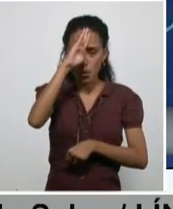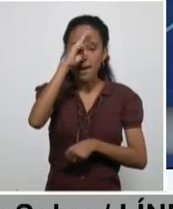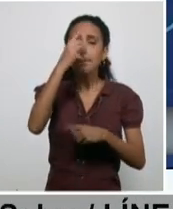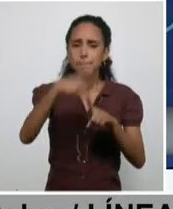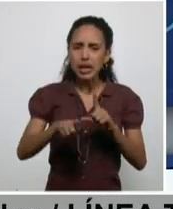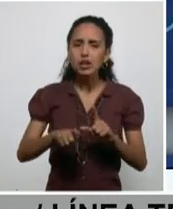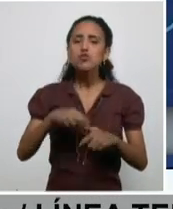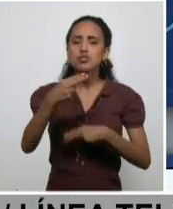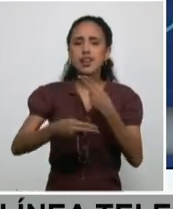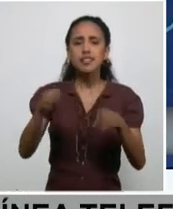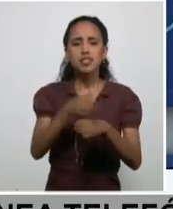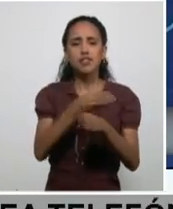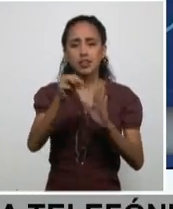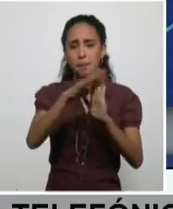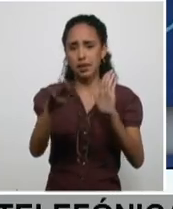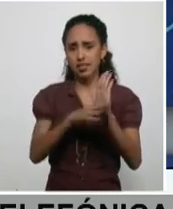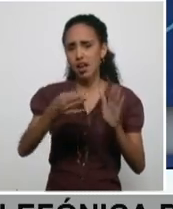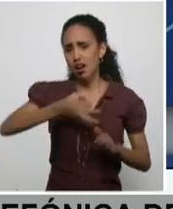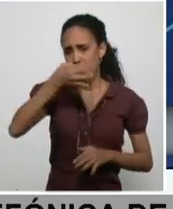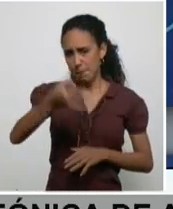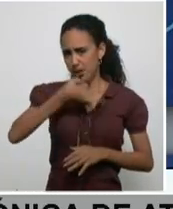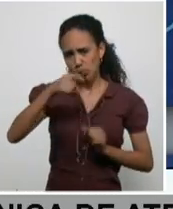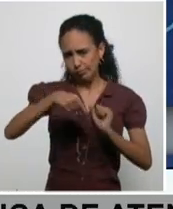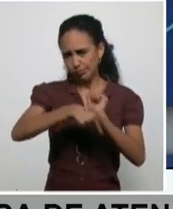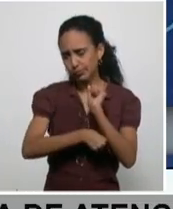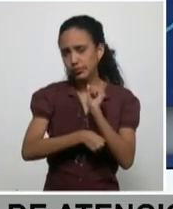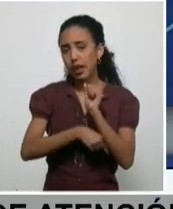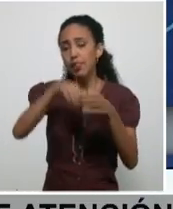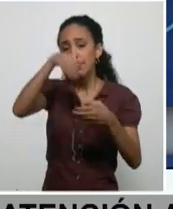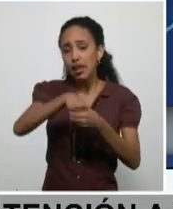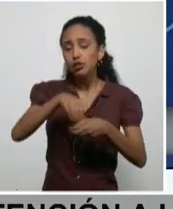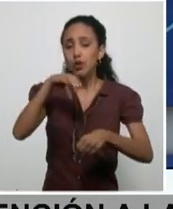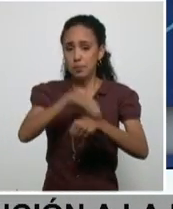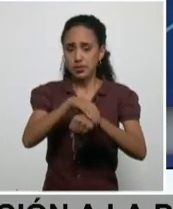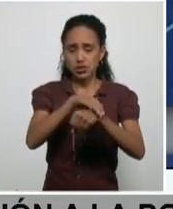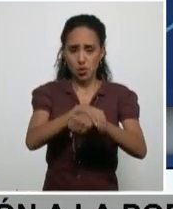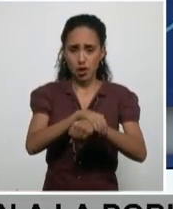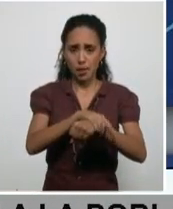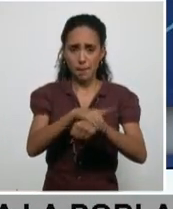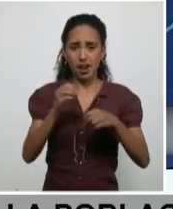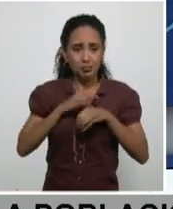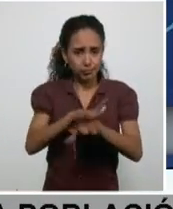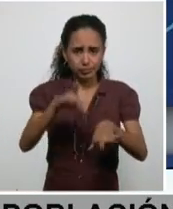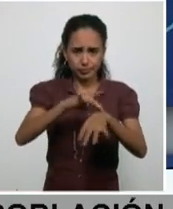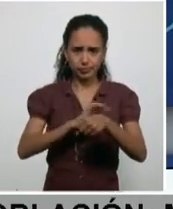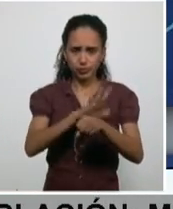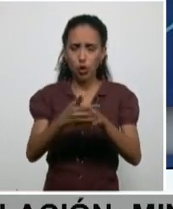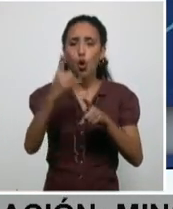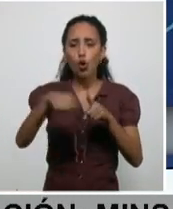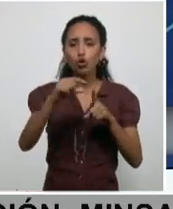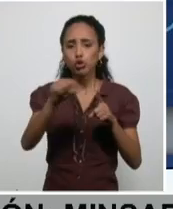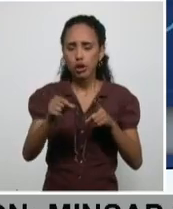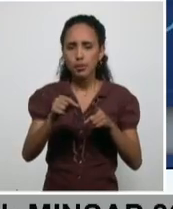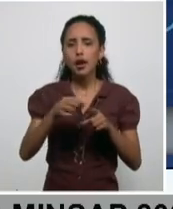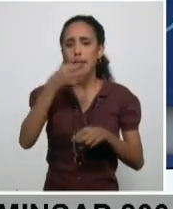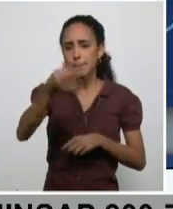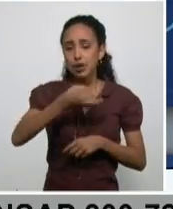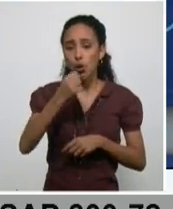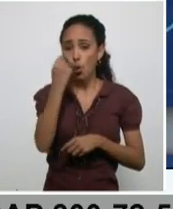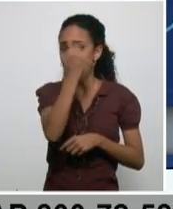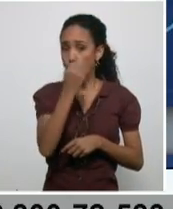en detalles en las prisiones para que nada suceda. Otro tema, volvió a reiterar que siguen siendo los ojos